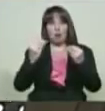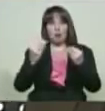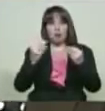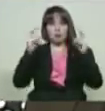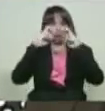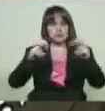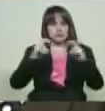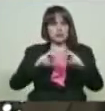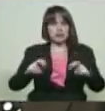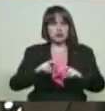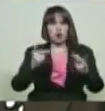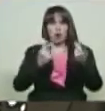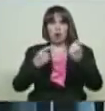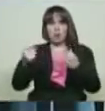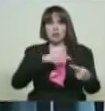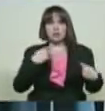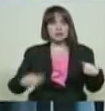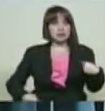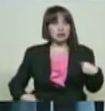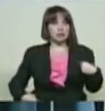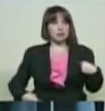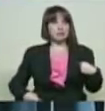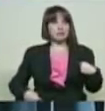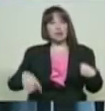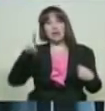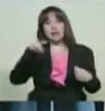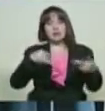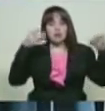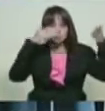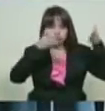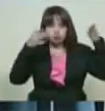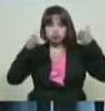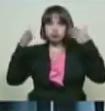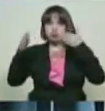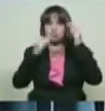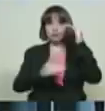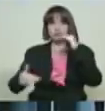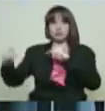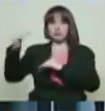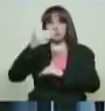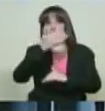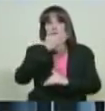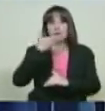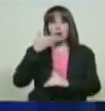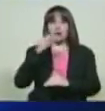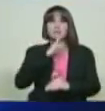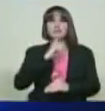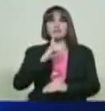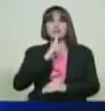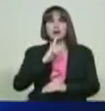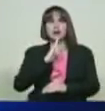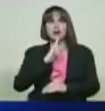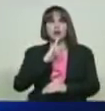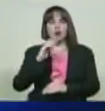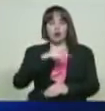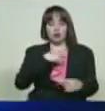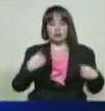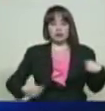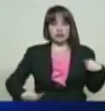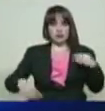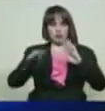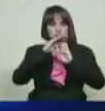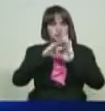de Estado chino. Y también vamos a tener una asesoría del más alto nivel del Banco de Desarrollo China para la agenda